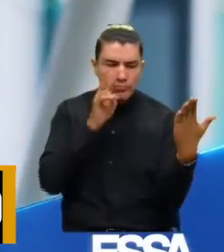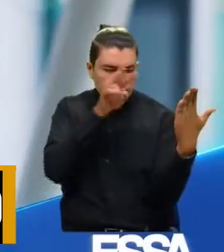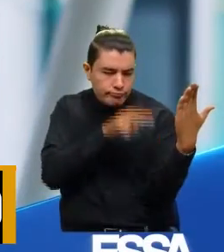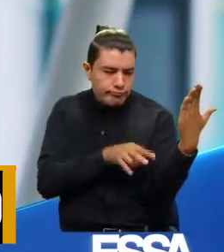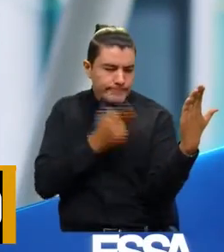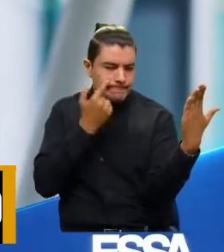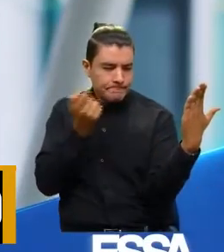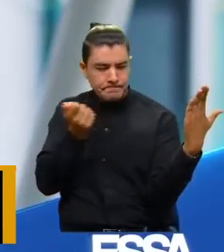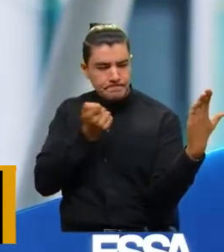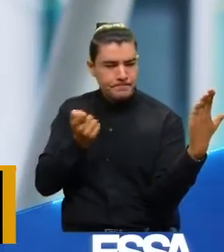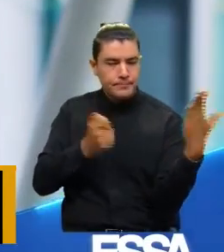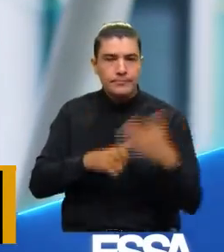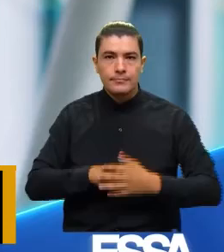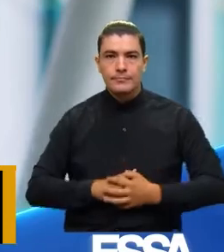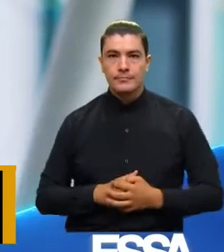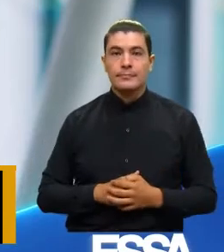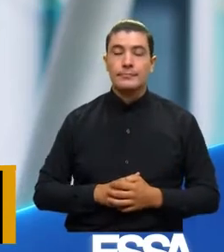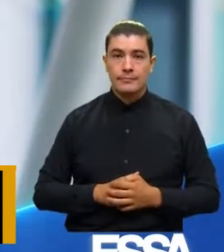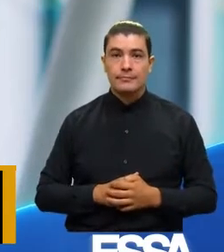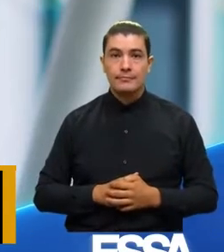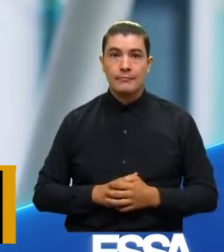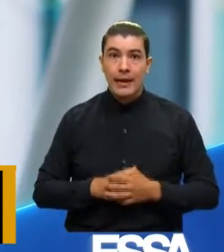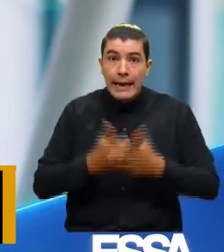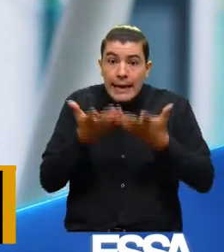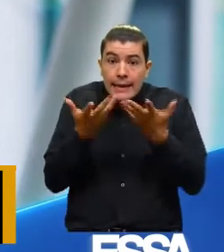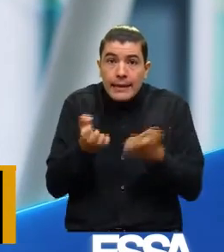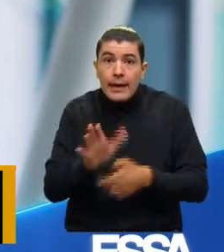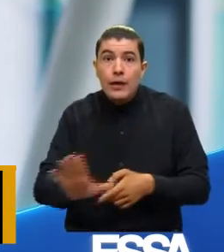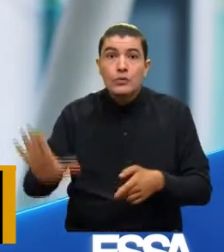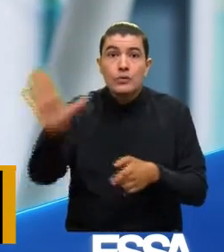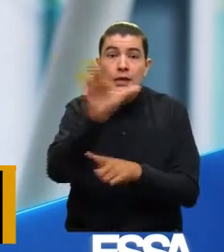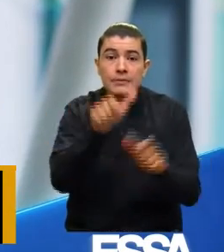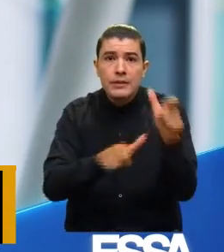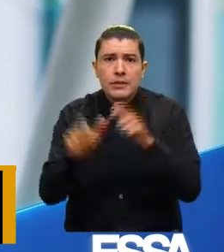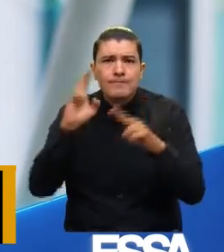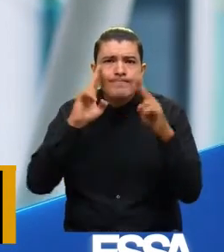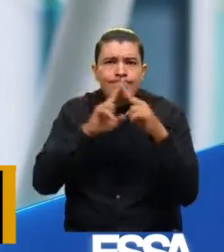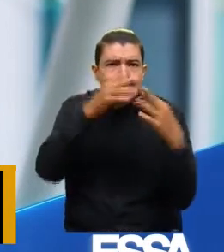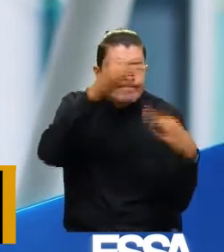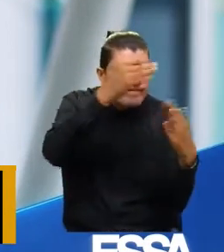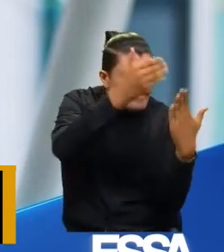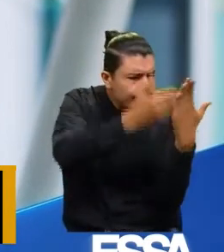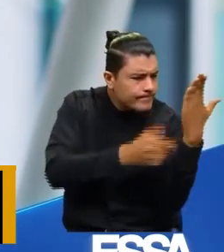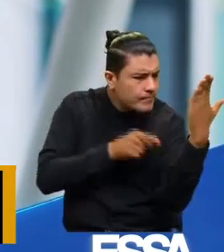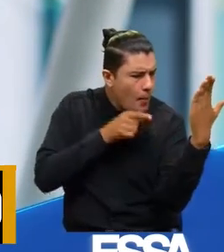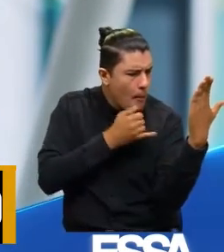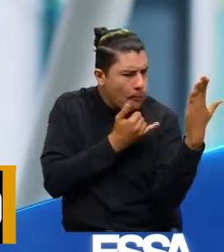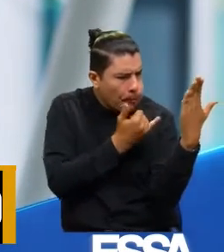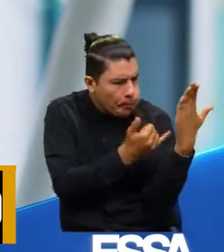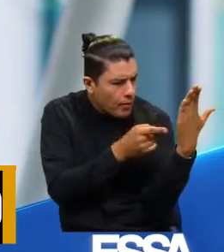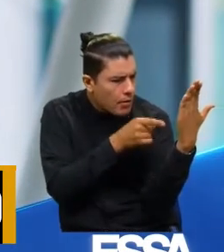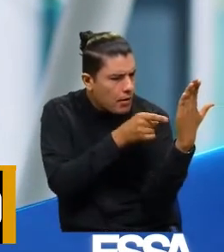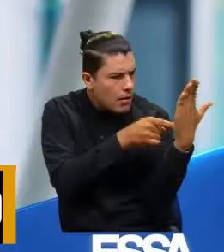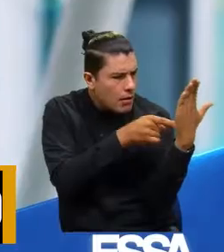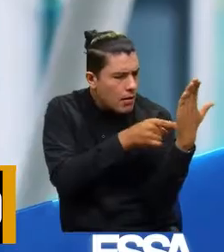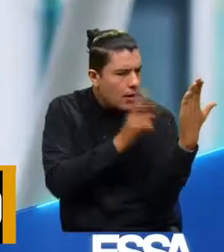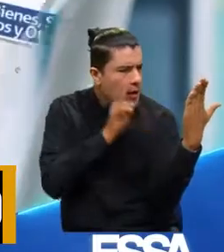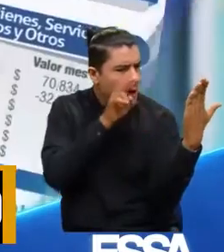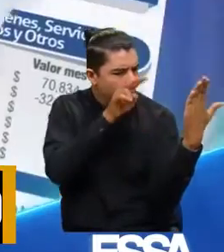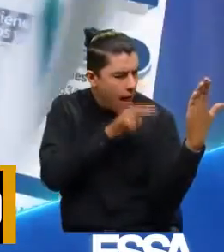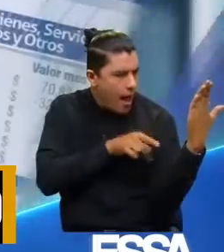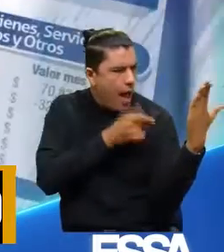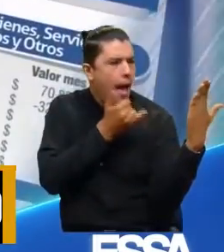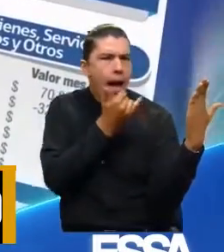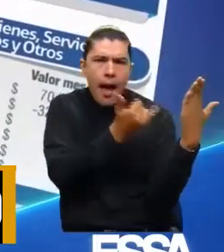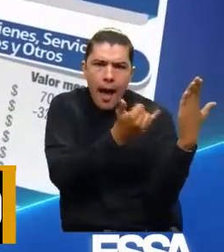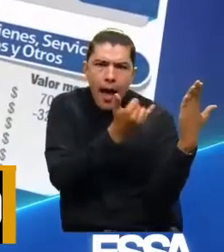Lo que nosotros queremos que la gente conozca a través de la factura es que en nuestro recibo van